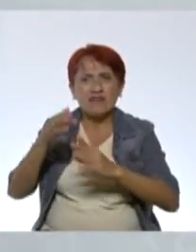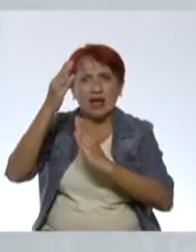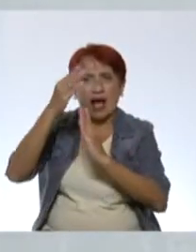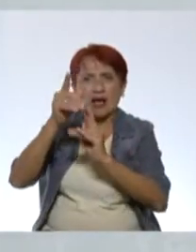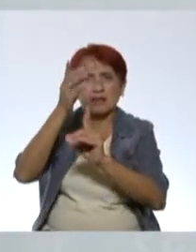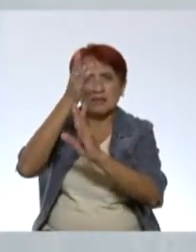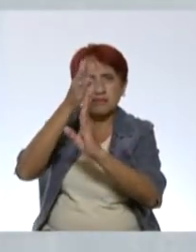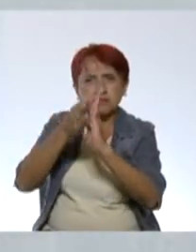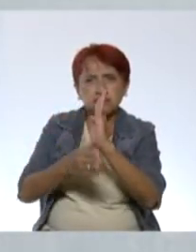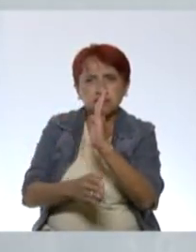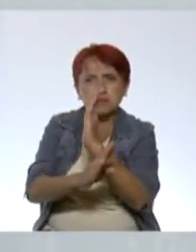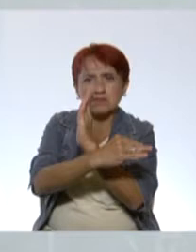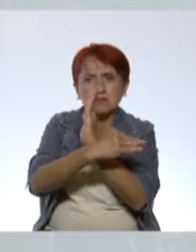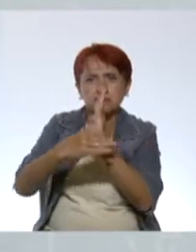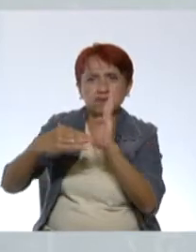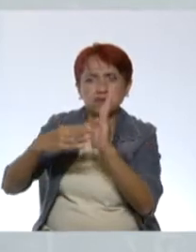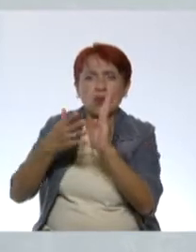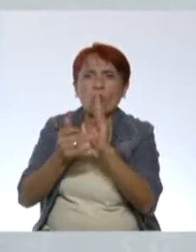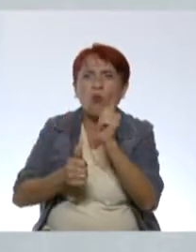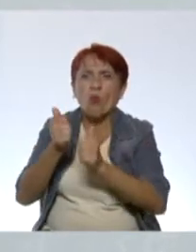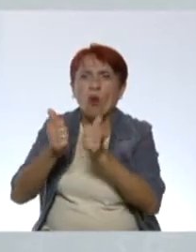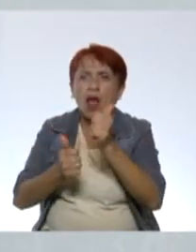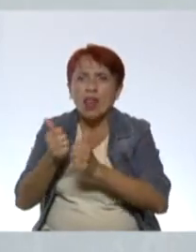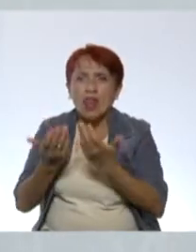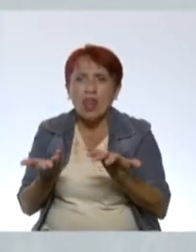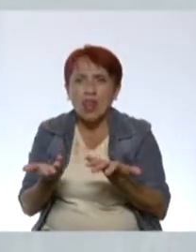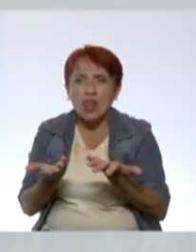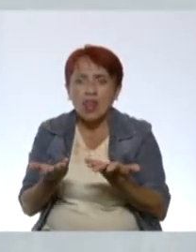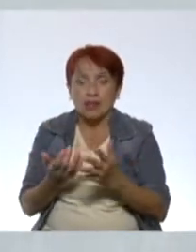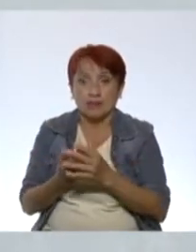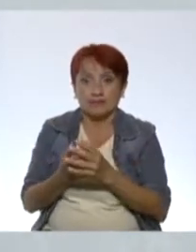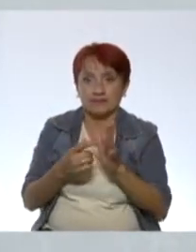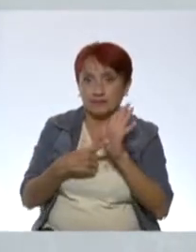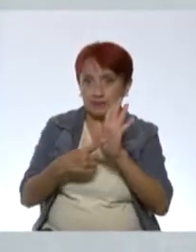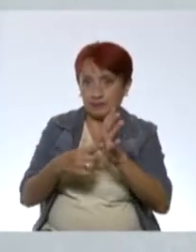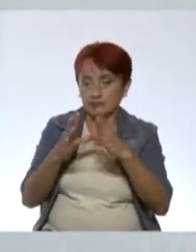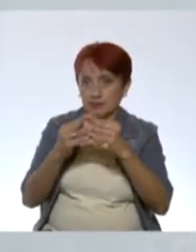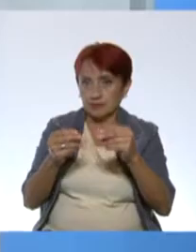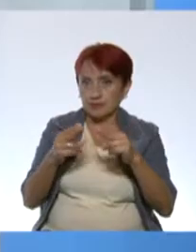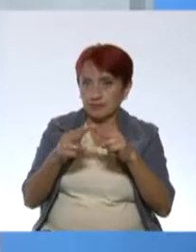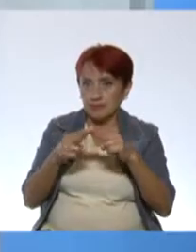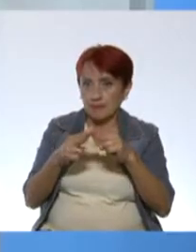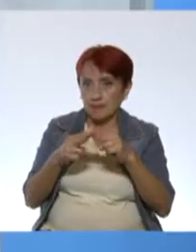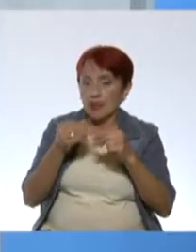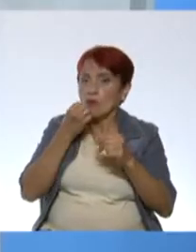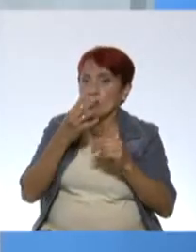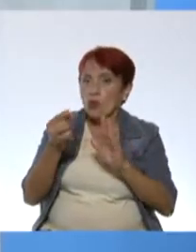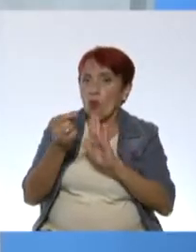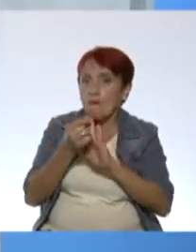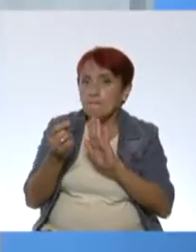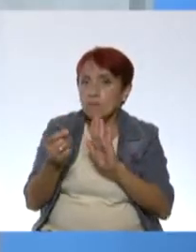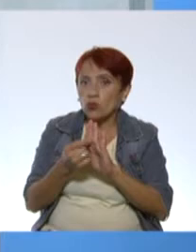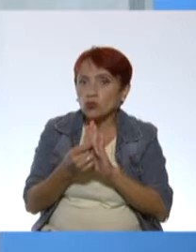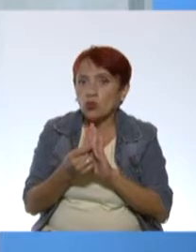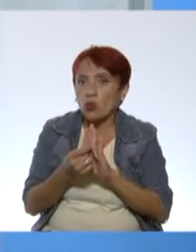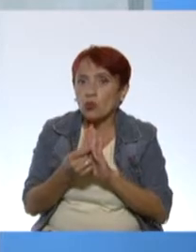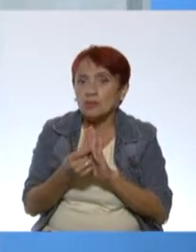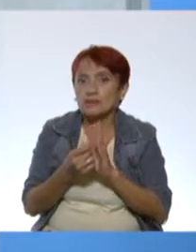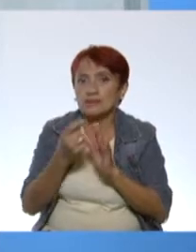aquí, a esta recta que está aquí? ¿Cuál es la gráfica que corresponde? Nosotros podemos indicar, bueno, tenemos un